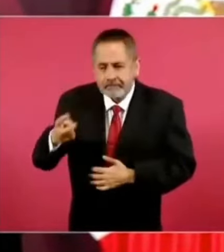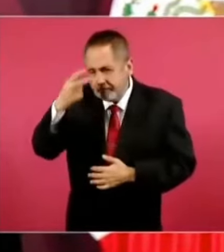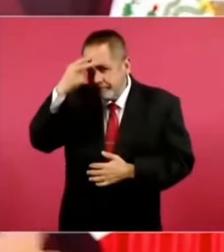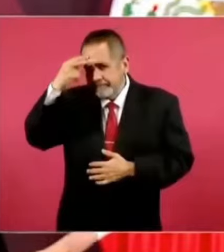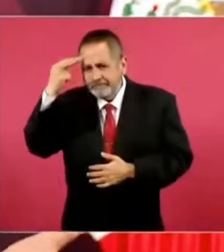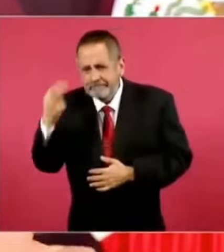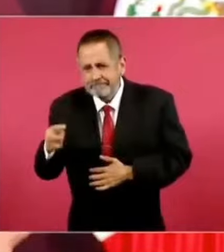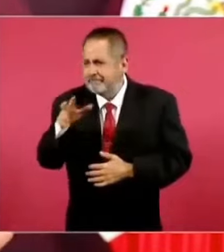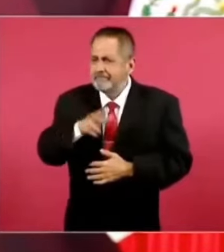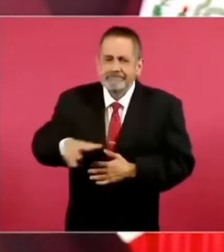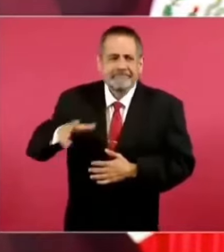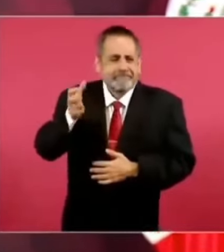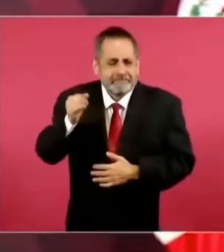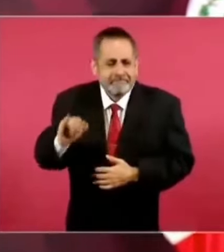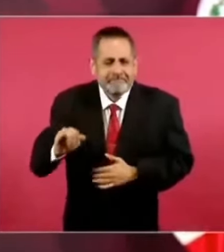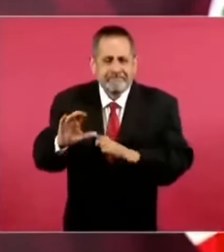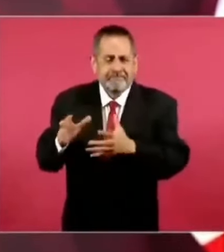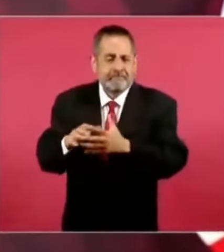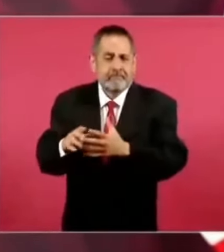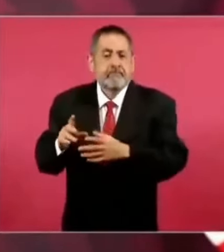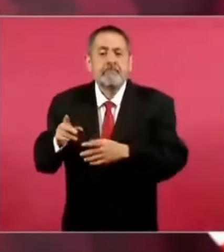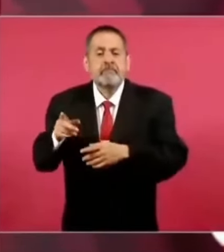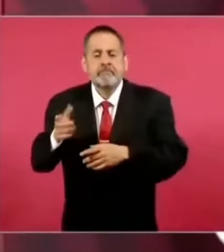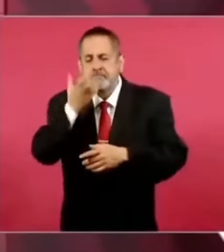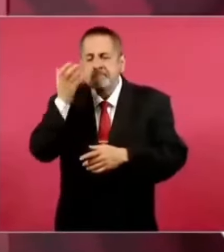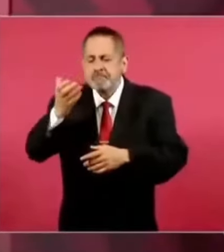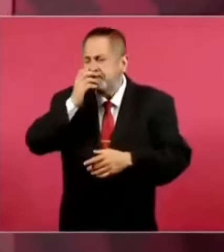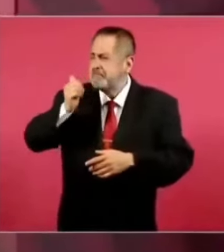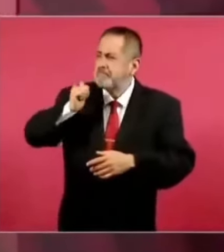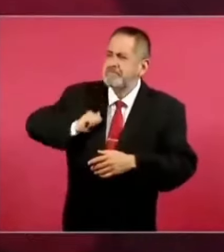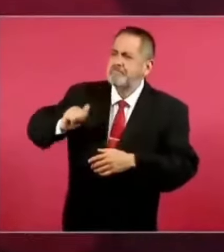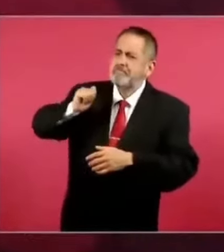eso viene de lejos.